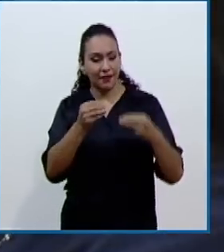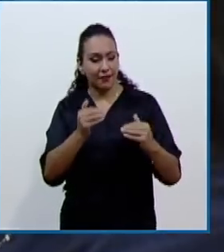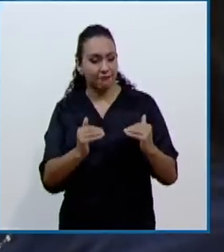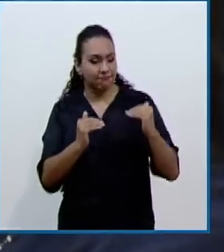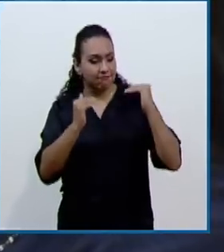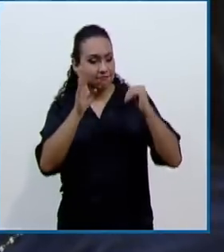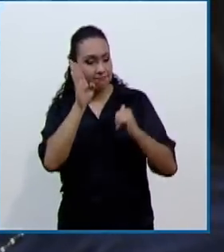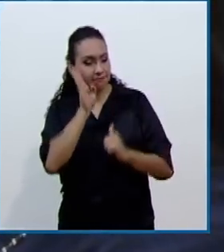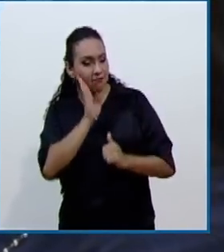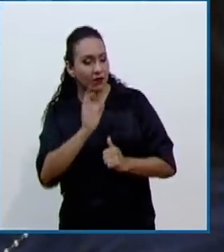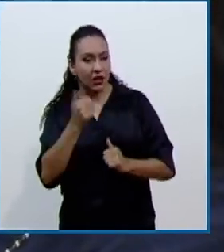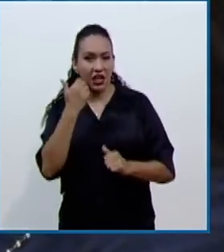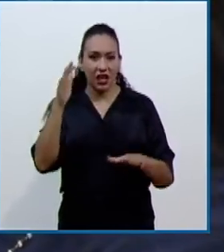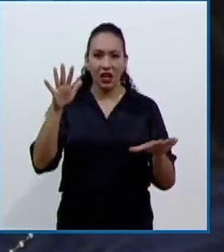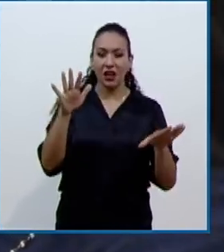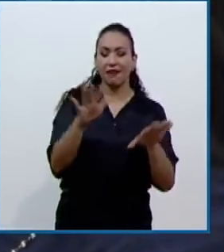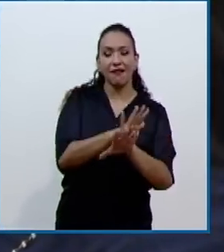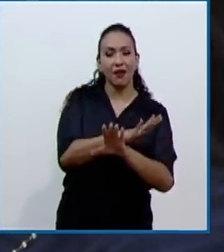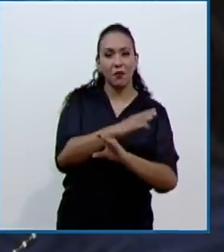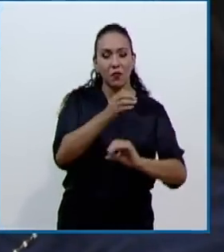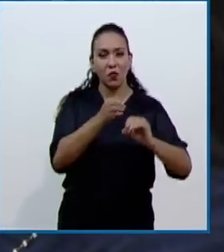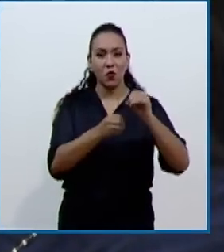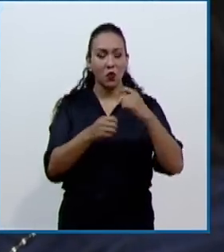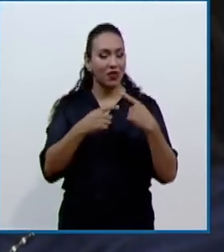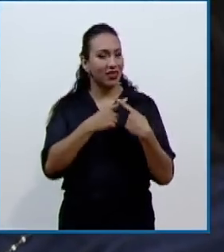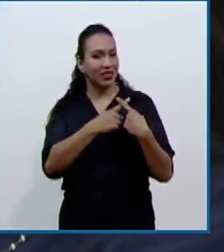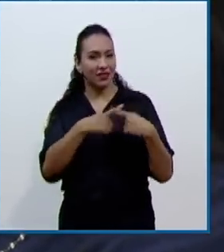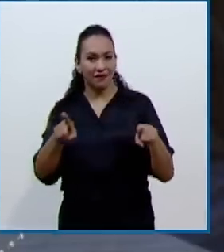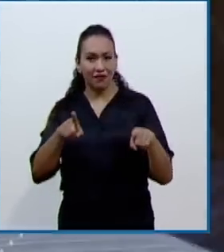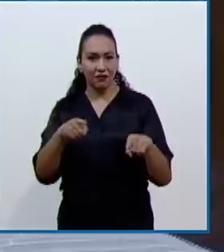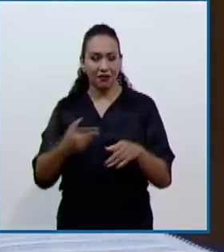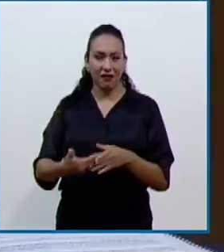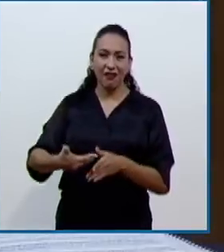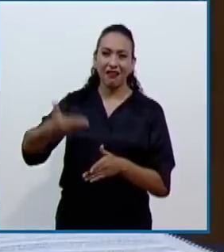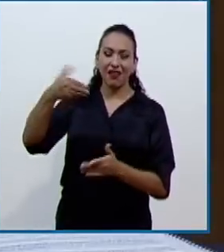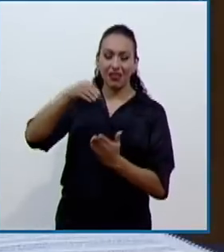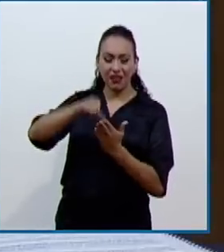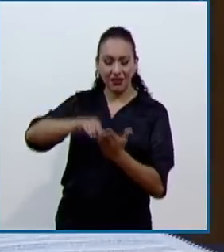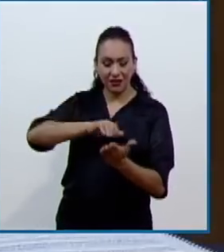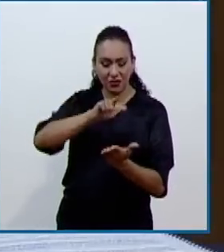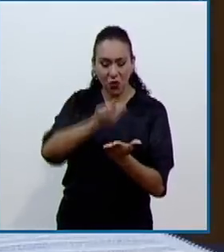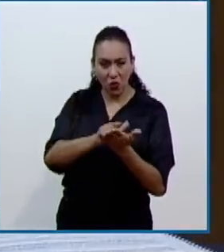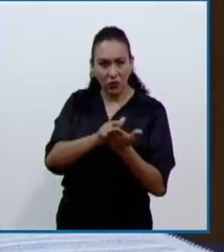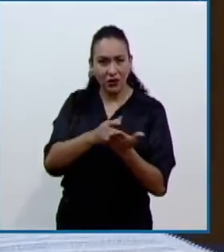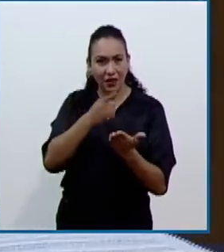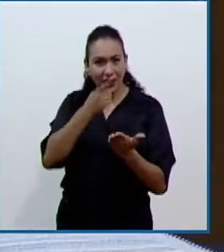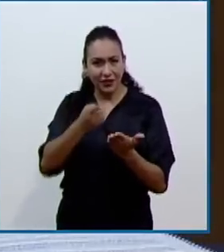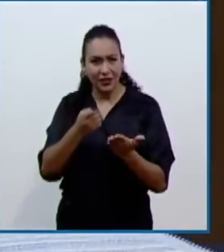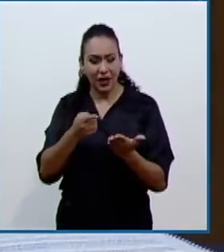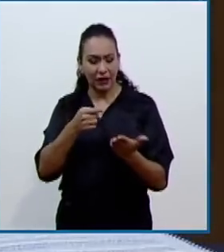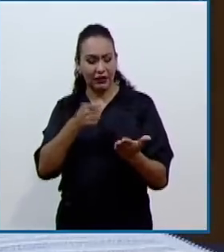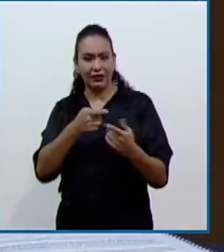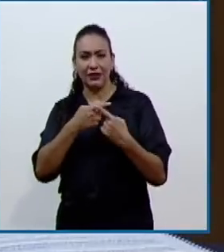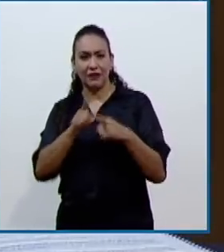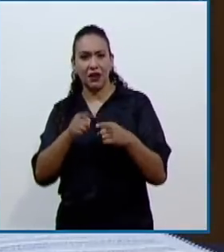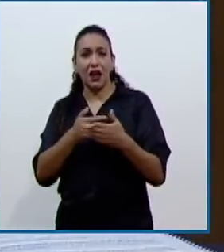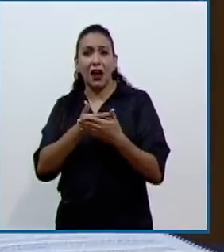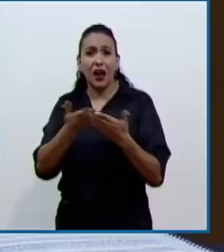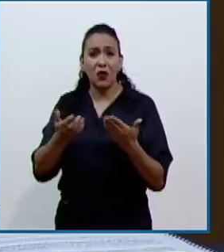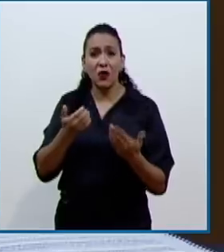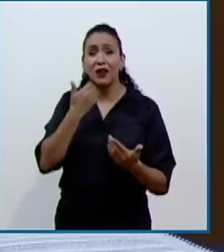incierto, que cambia las condiciones de permanencia, que genera votaciones que no